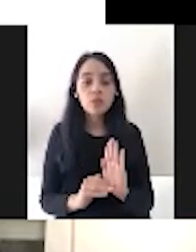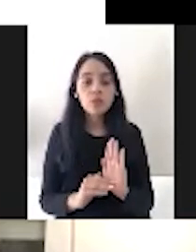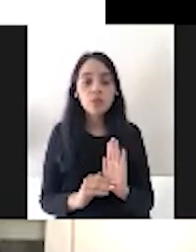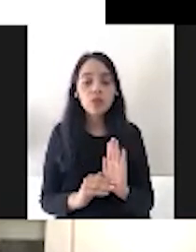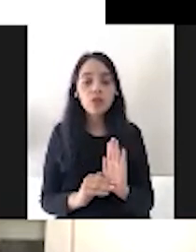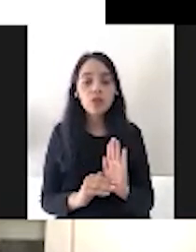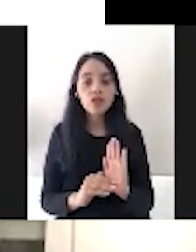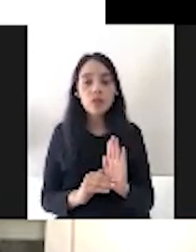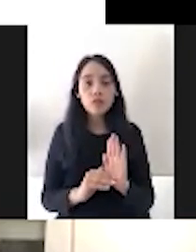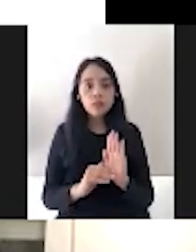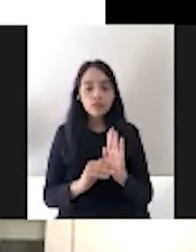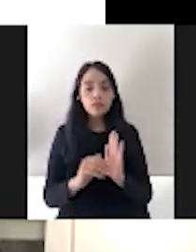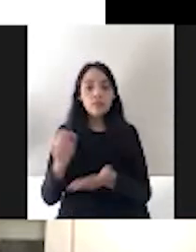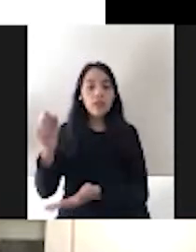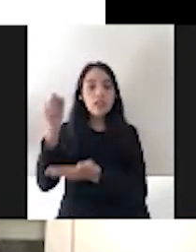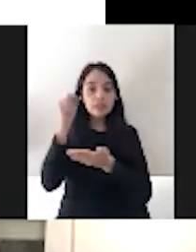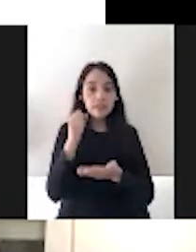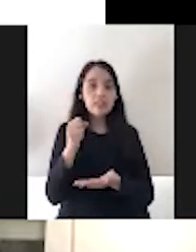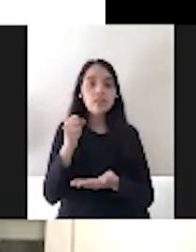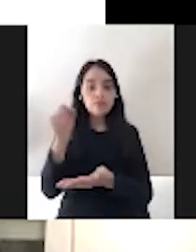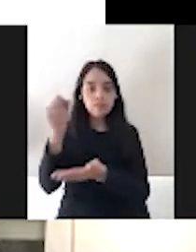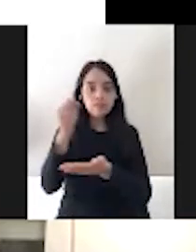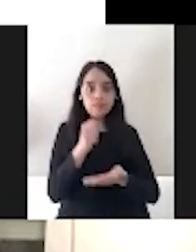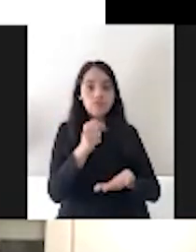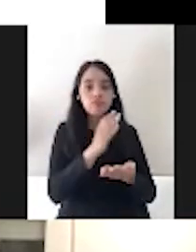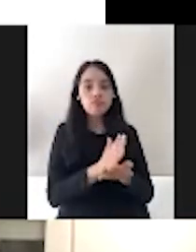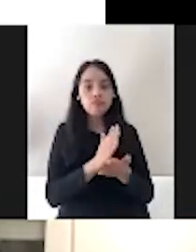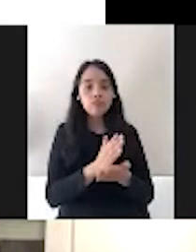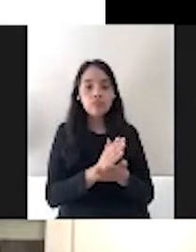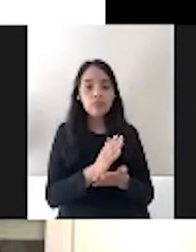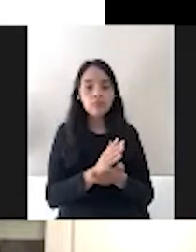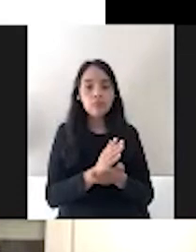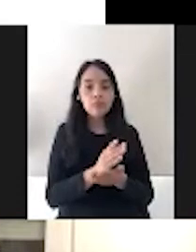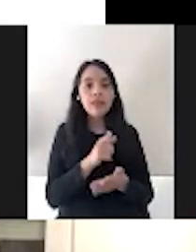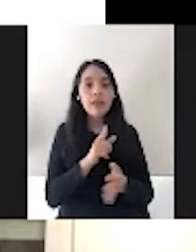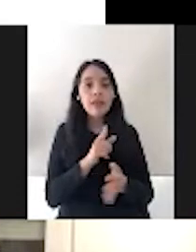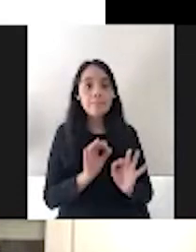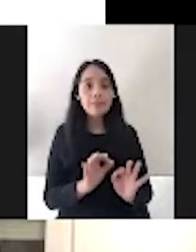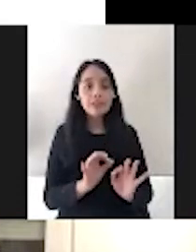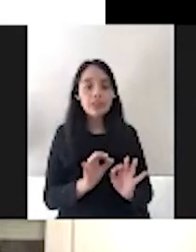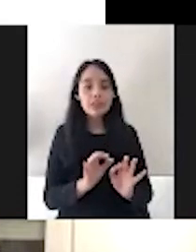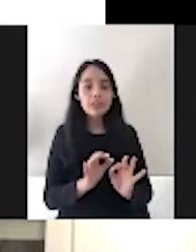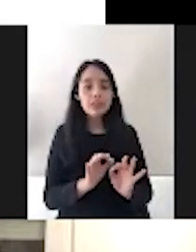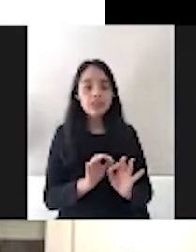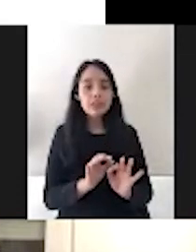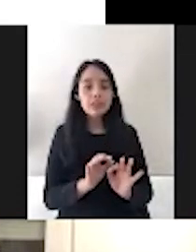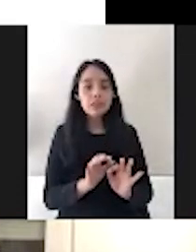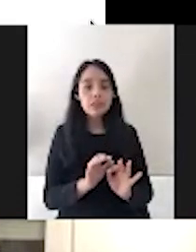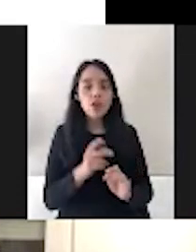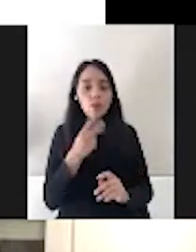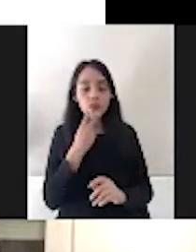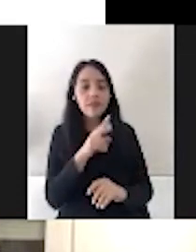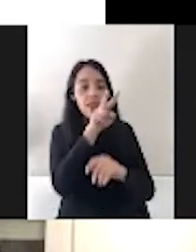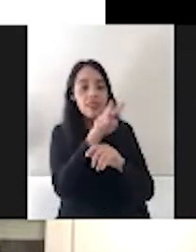se financia a través de subvenciones escolares, subvenciones preferenciales, mejor dicho, diagnosticado por niños con necesidades